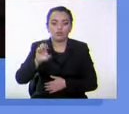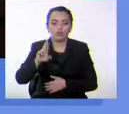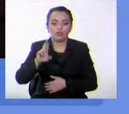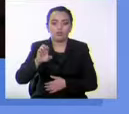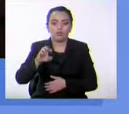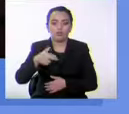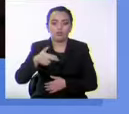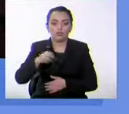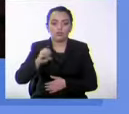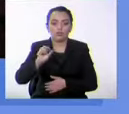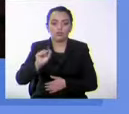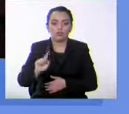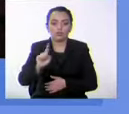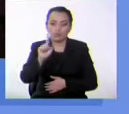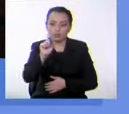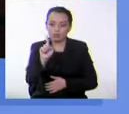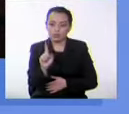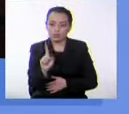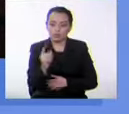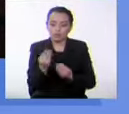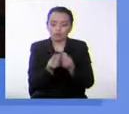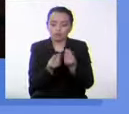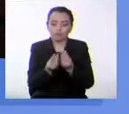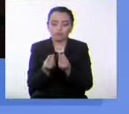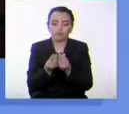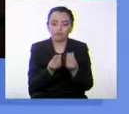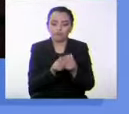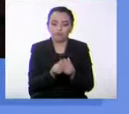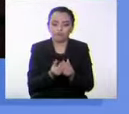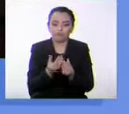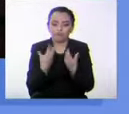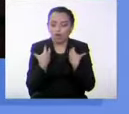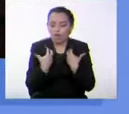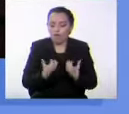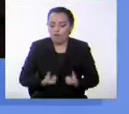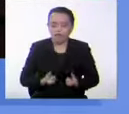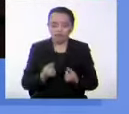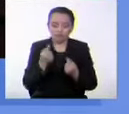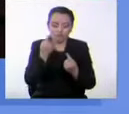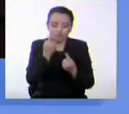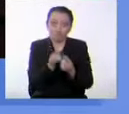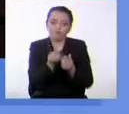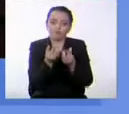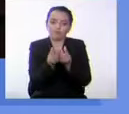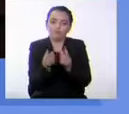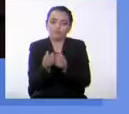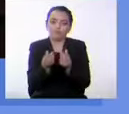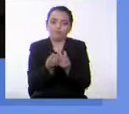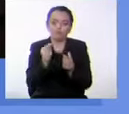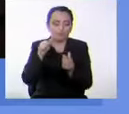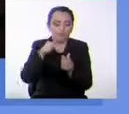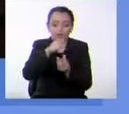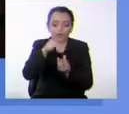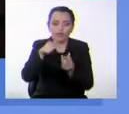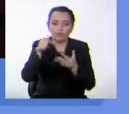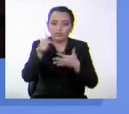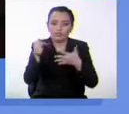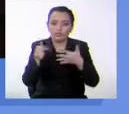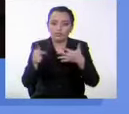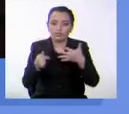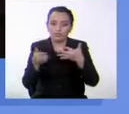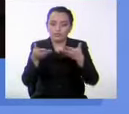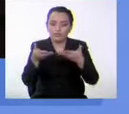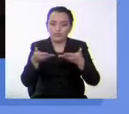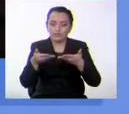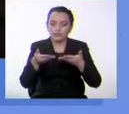un individuo, la sociedad y las autoridades que lo gobiernan se rigen bajo las normas y las leyes establecidas en